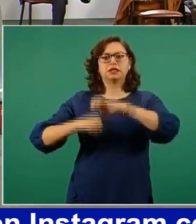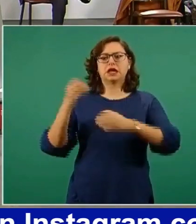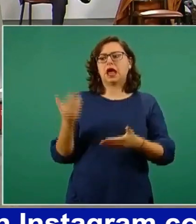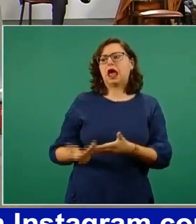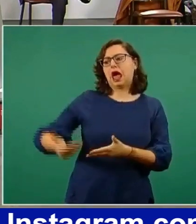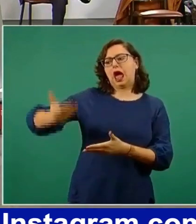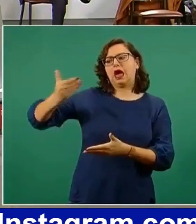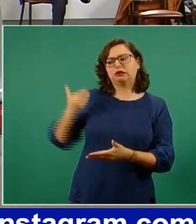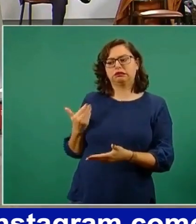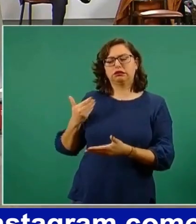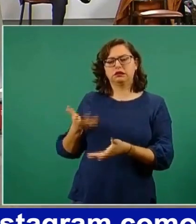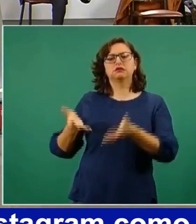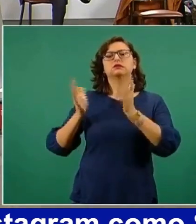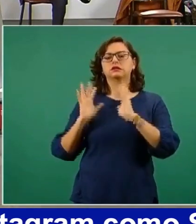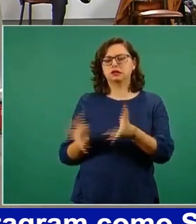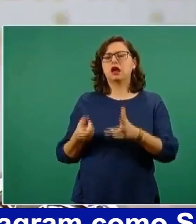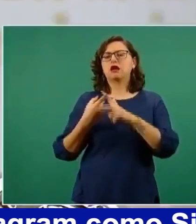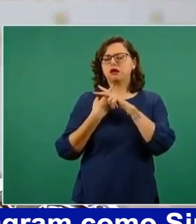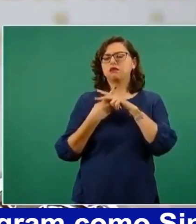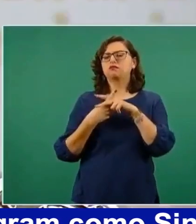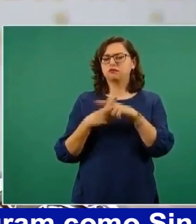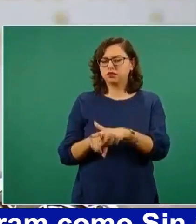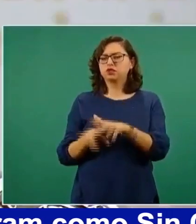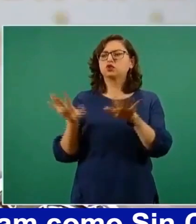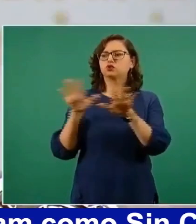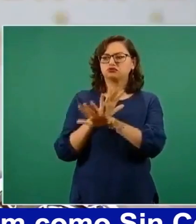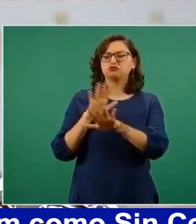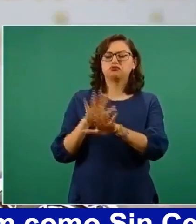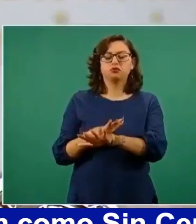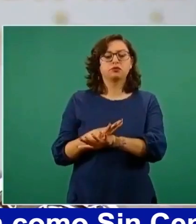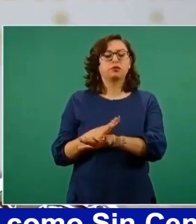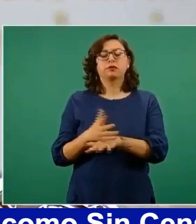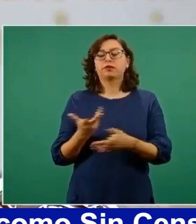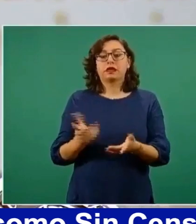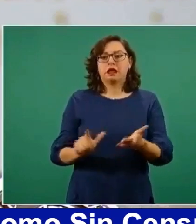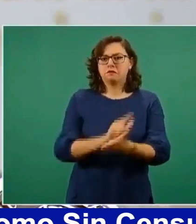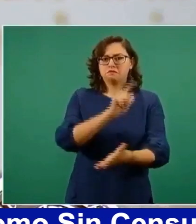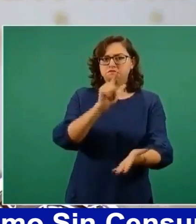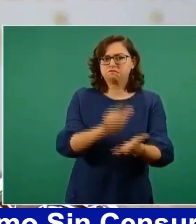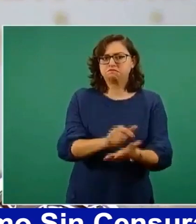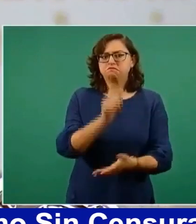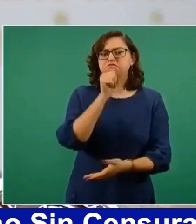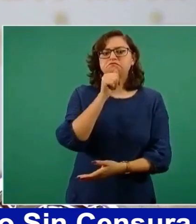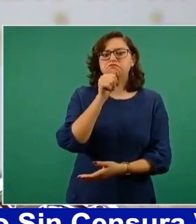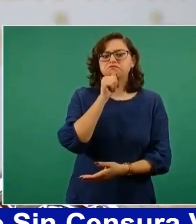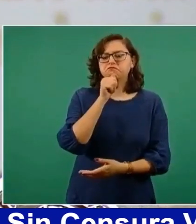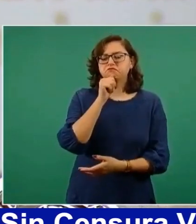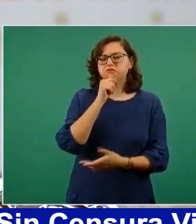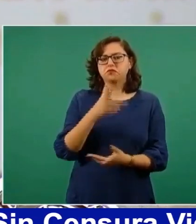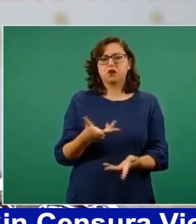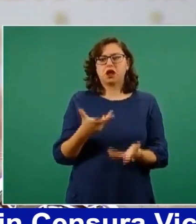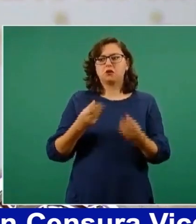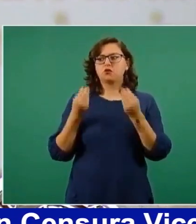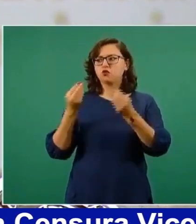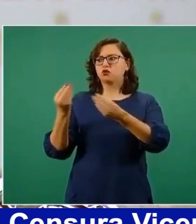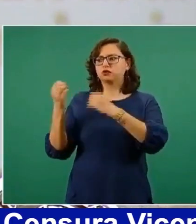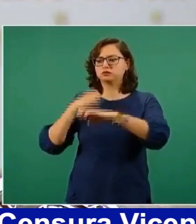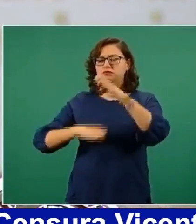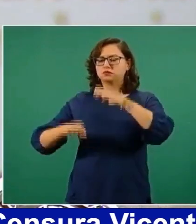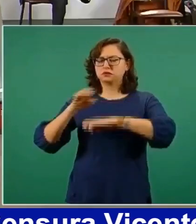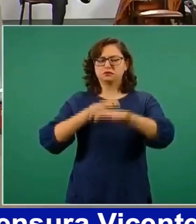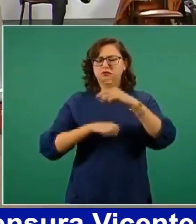con 90 días, 3 meses, para que las empresas puedan regularizarse. Hay que decir que este proceso en